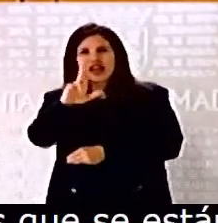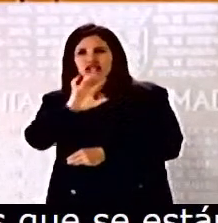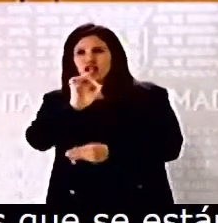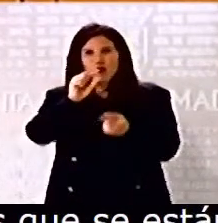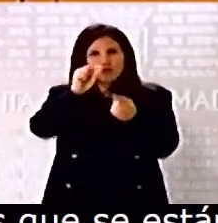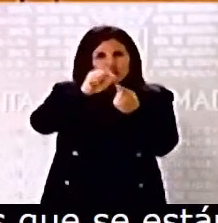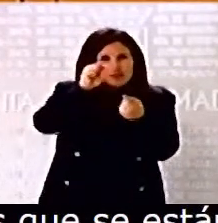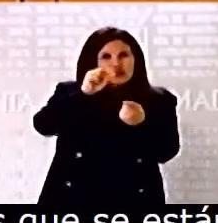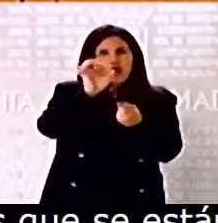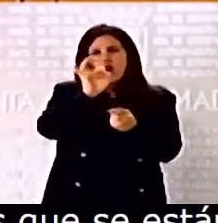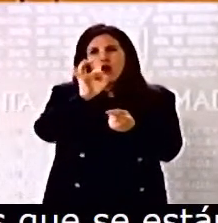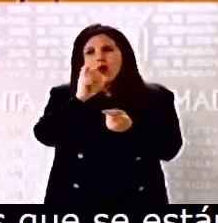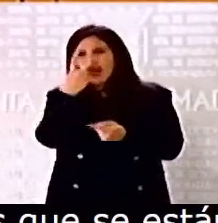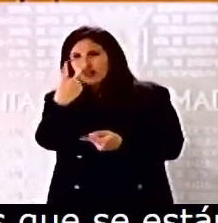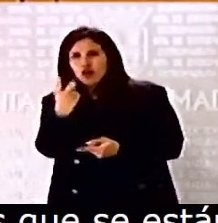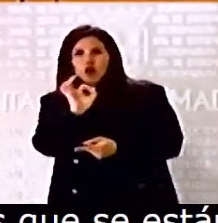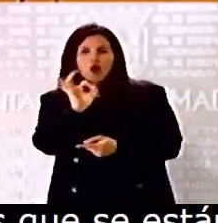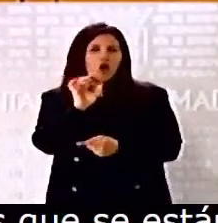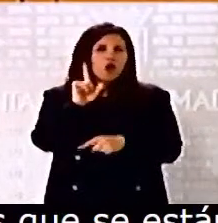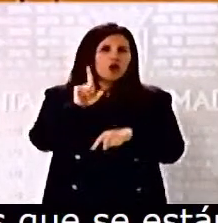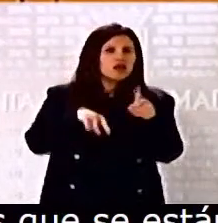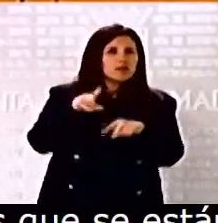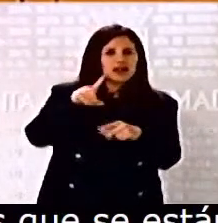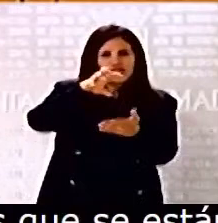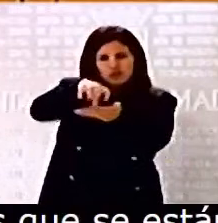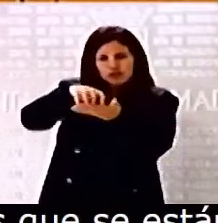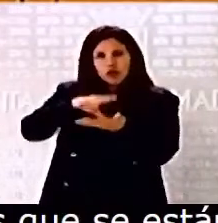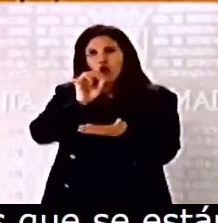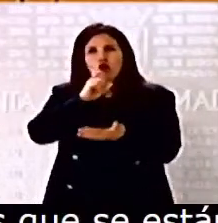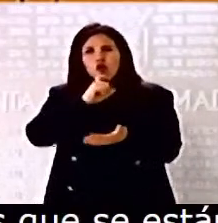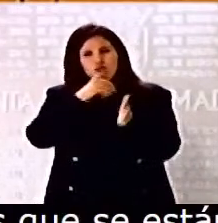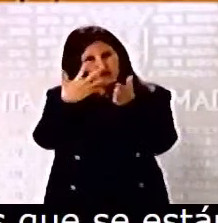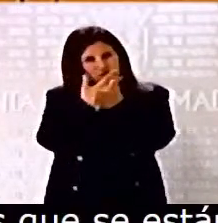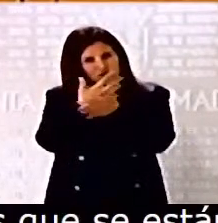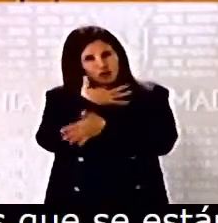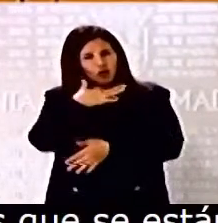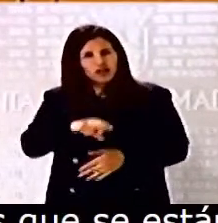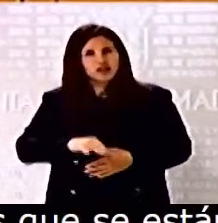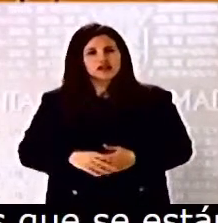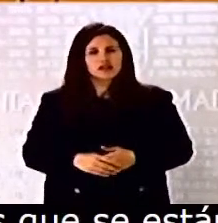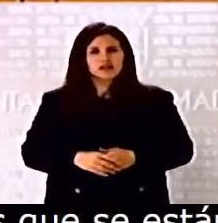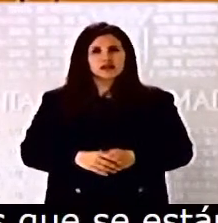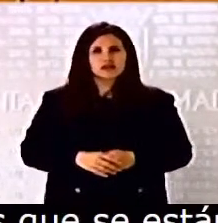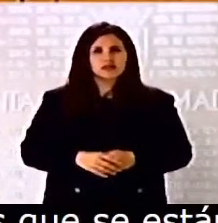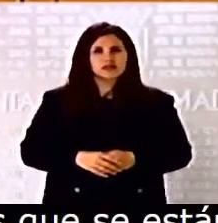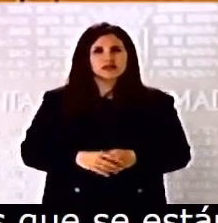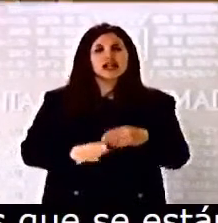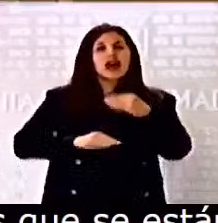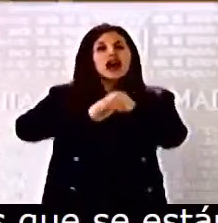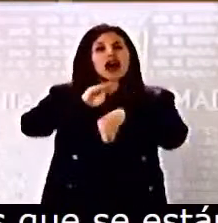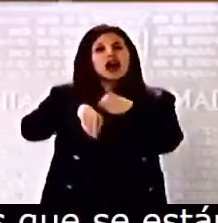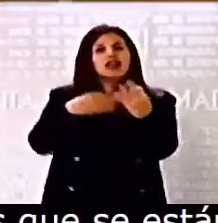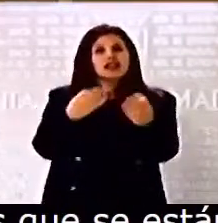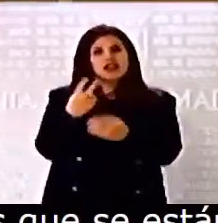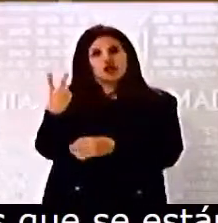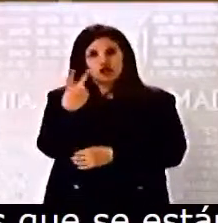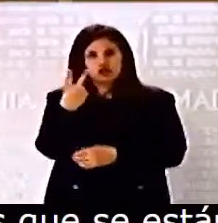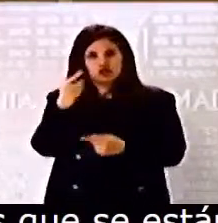antígenos o ambas, dependiendo del punto del cribado. No sé si nos lo puede especificar, qué es lo que se está haciendo. Se están haciendo